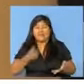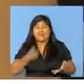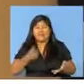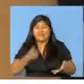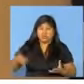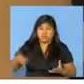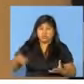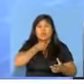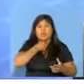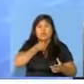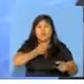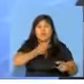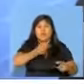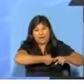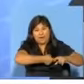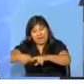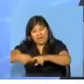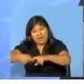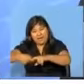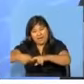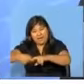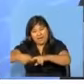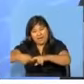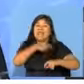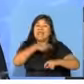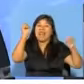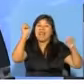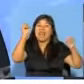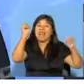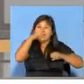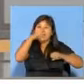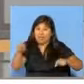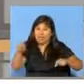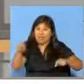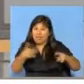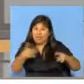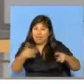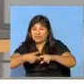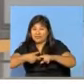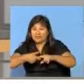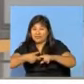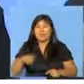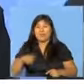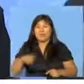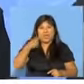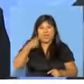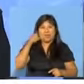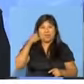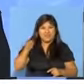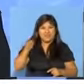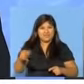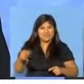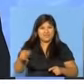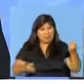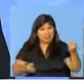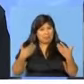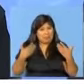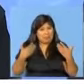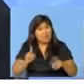facilite el transporte de la carroza y se dieron que pueden darle otra utilidad también sí claro como para llevar personas